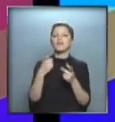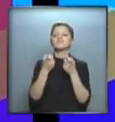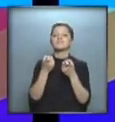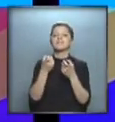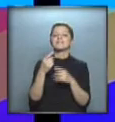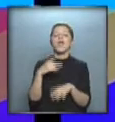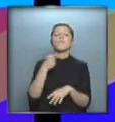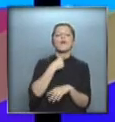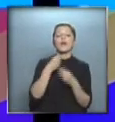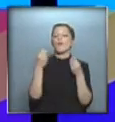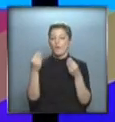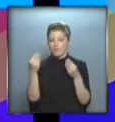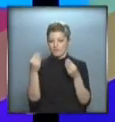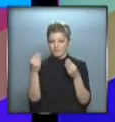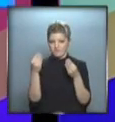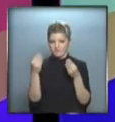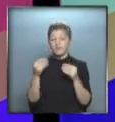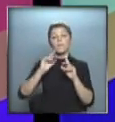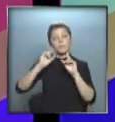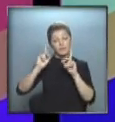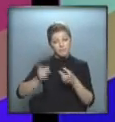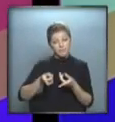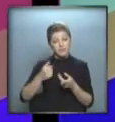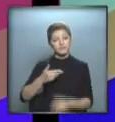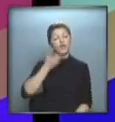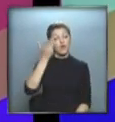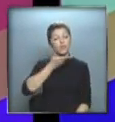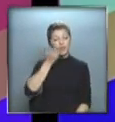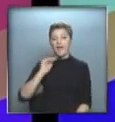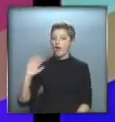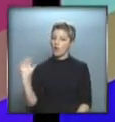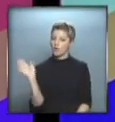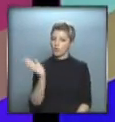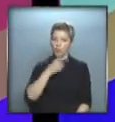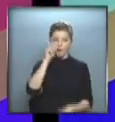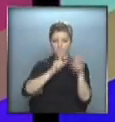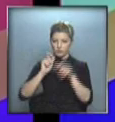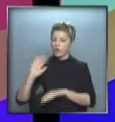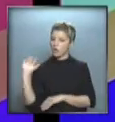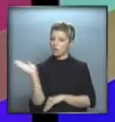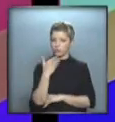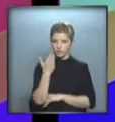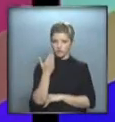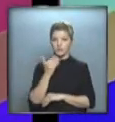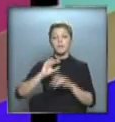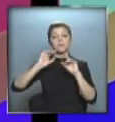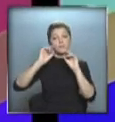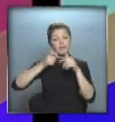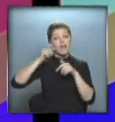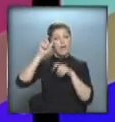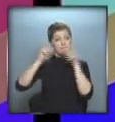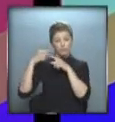términos de convivencia. Y de paso, decirles a todos los ciudadanos, y especialmente a nuestros